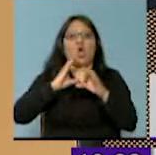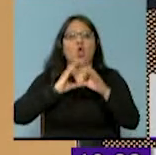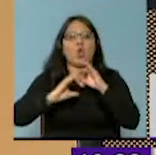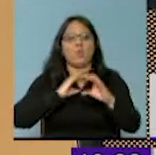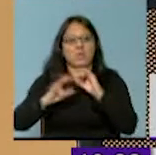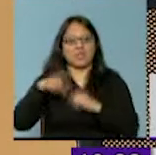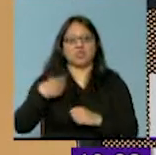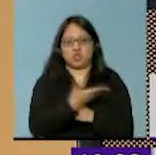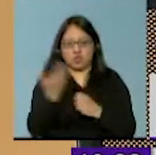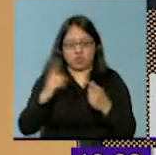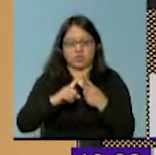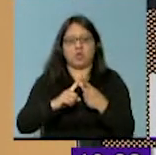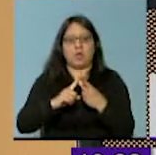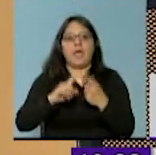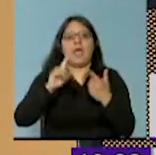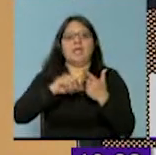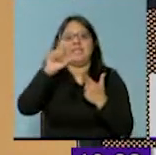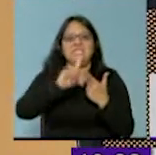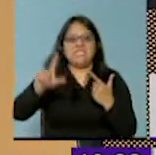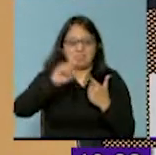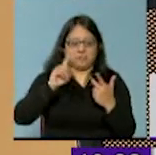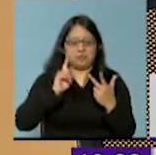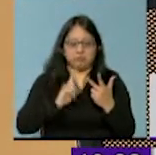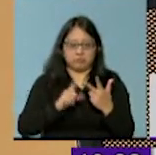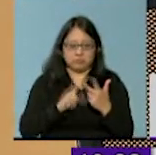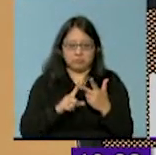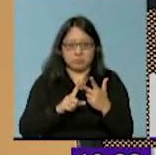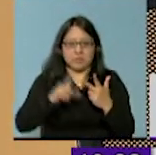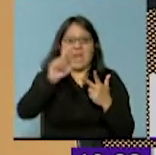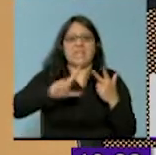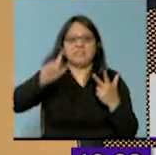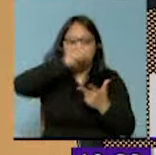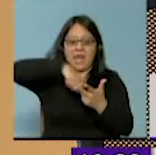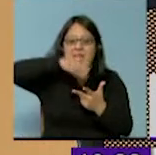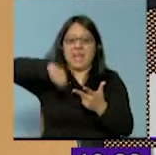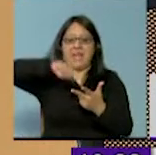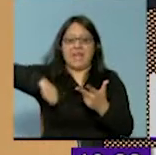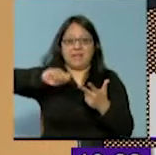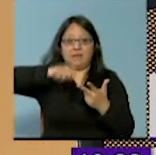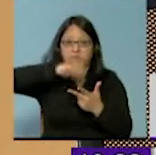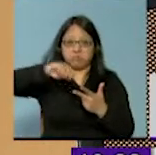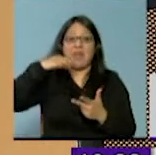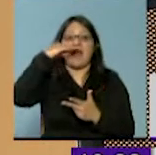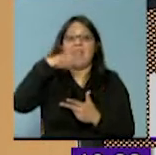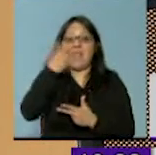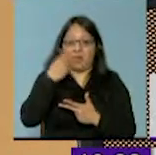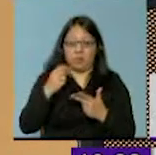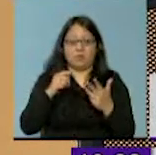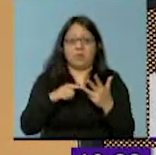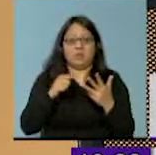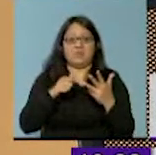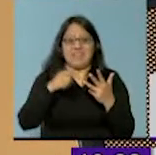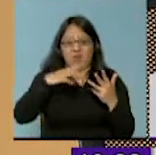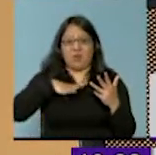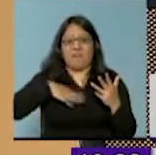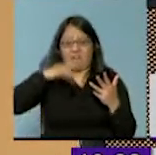la tecnicatura, la licenciatura en letras y ahora está haciendo la tesina, pero ya no me acuerdo